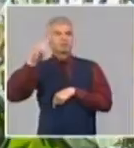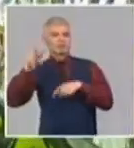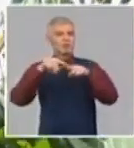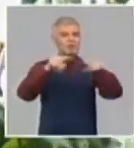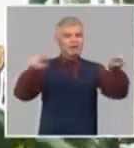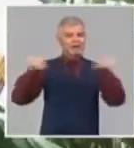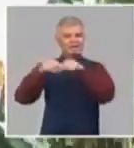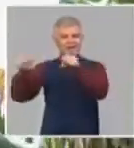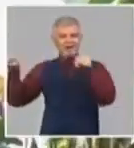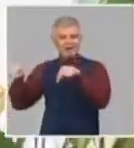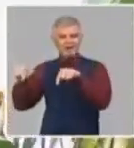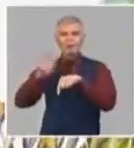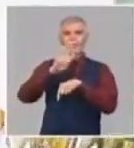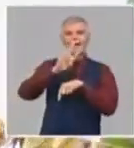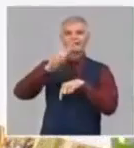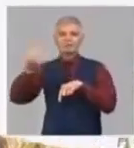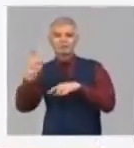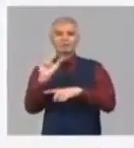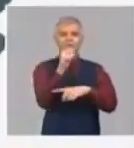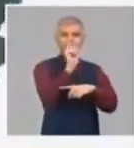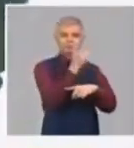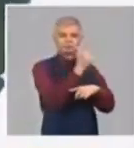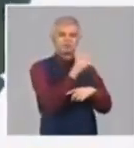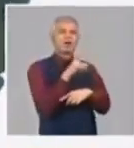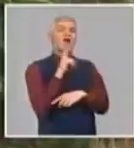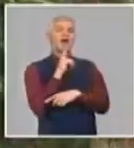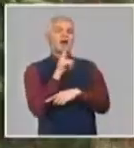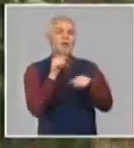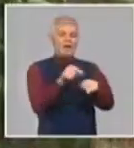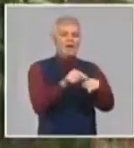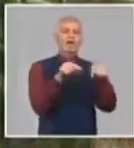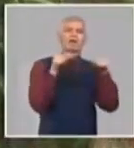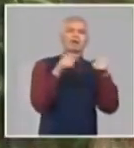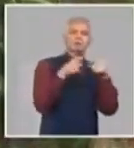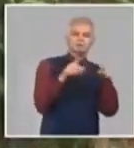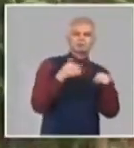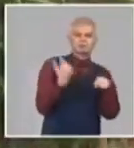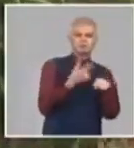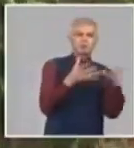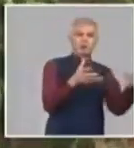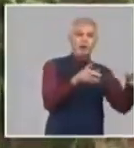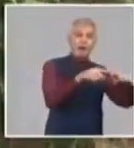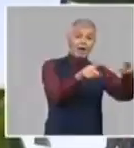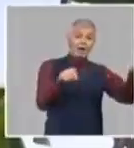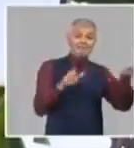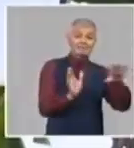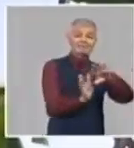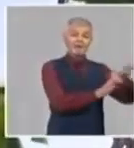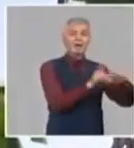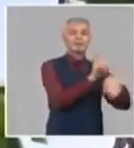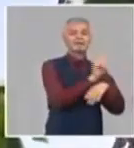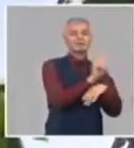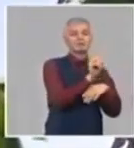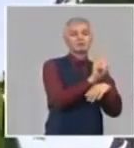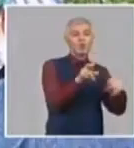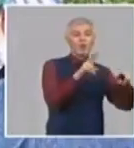teníamos 42 montan riego y decidimos coger de las 42, 22 para sembrar cultivos varios y hoy están cubiertas las 22